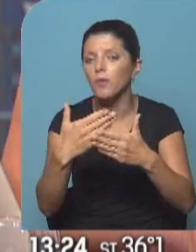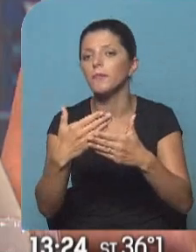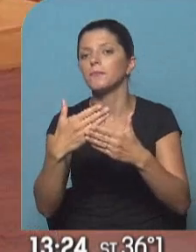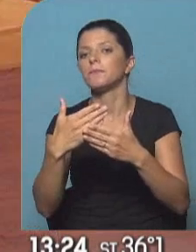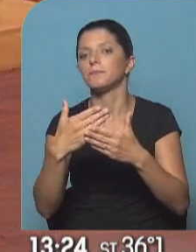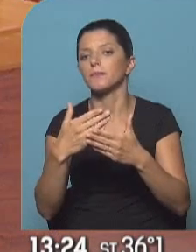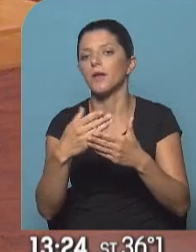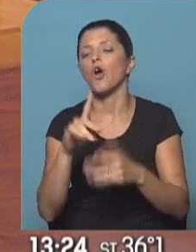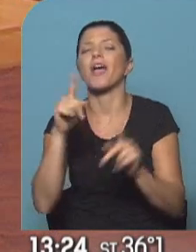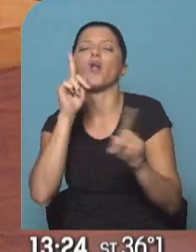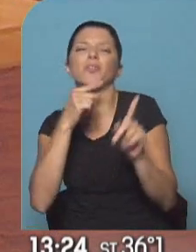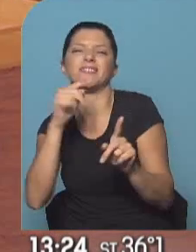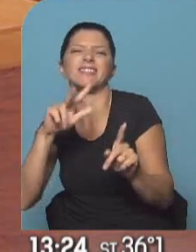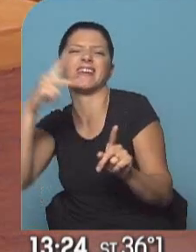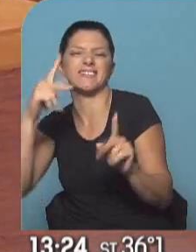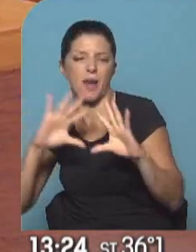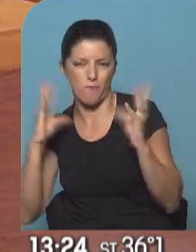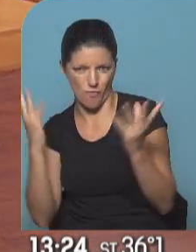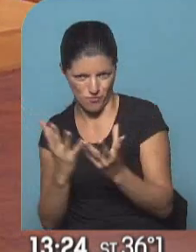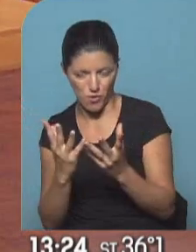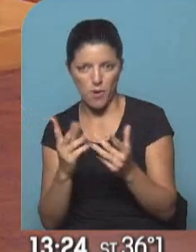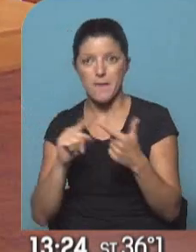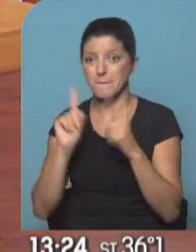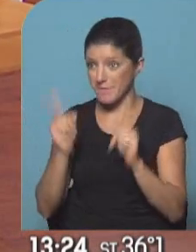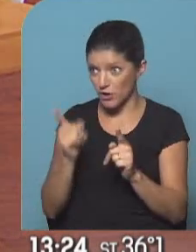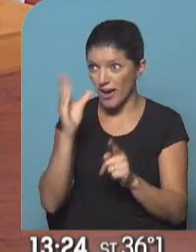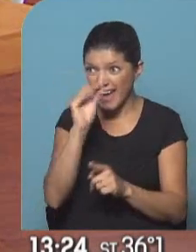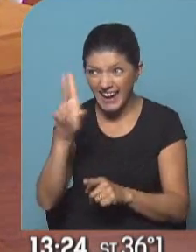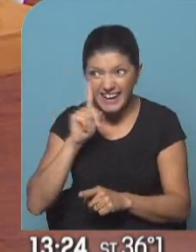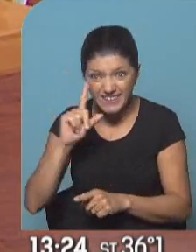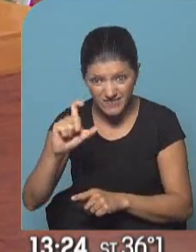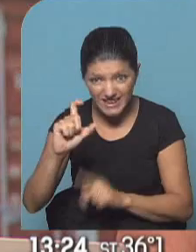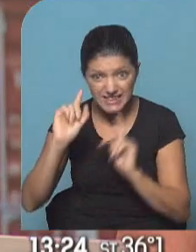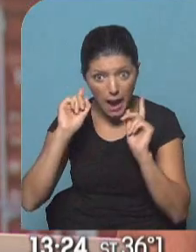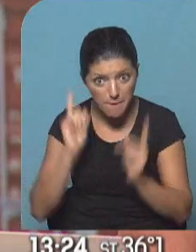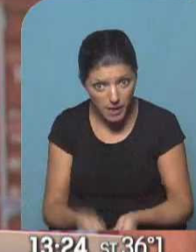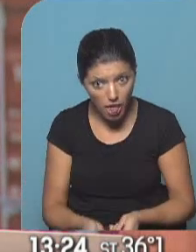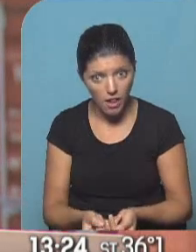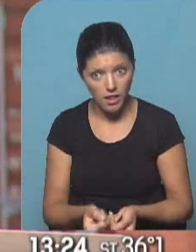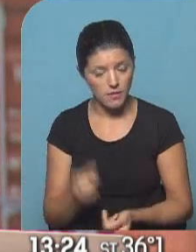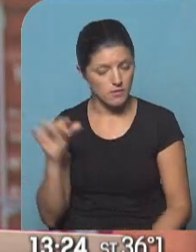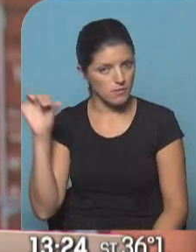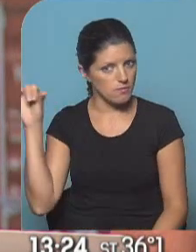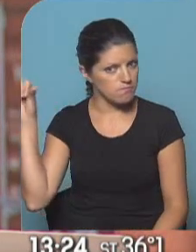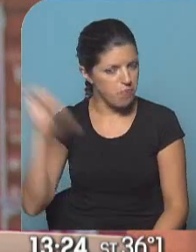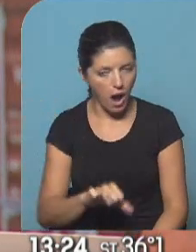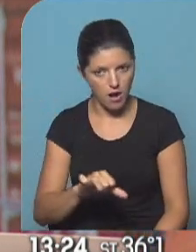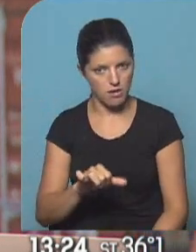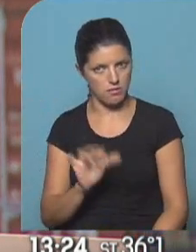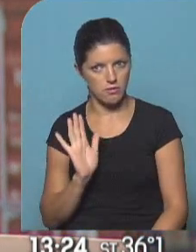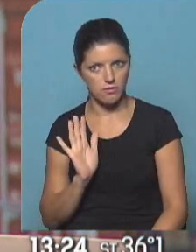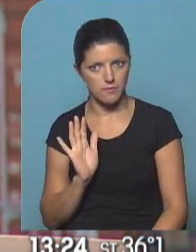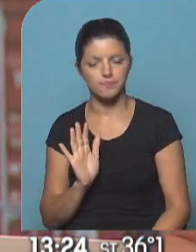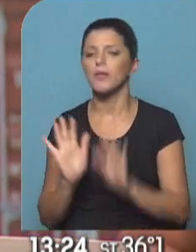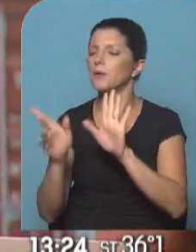o tercer mundo, como se decía en otro momento, sino hasta el propio BRIC. El BRIC ha perdido peso en esas negociaciones,